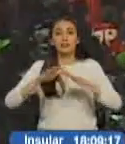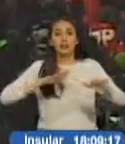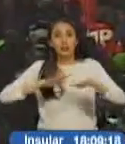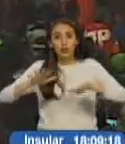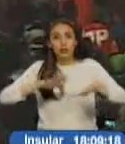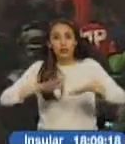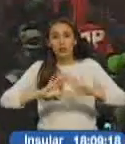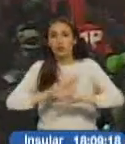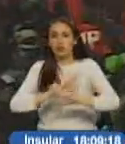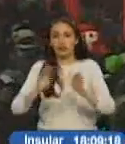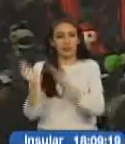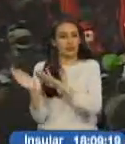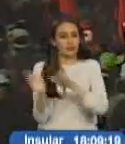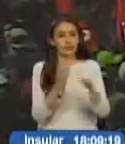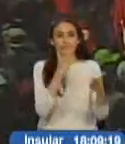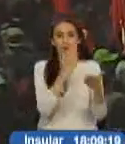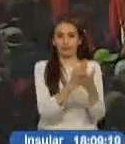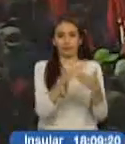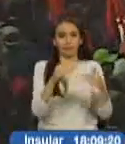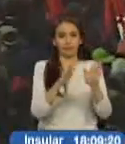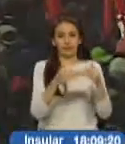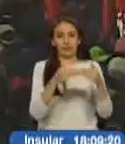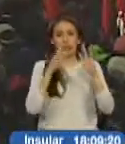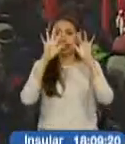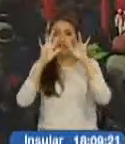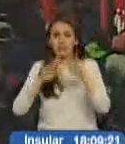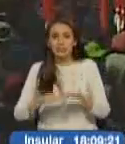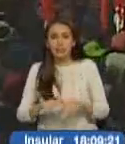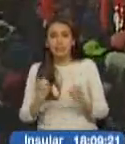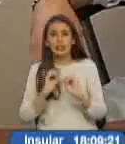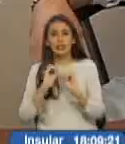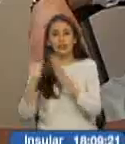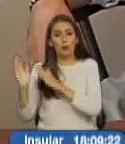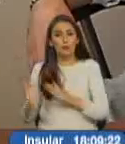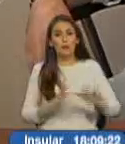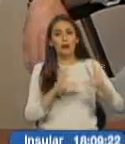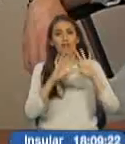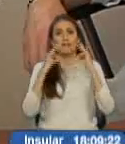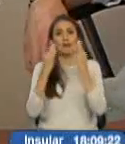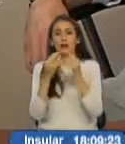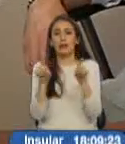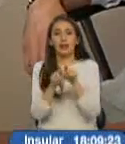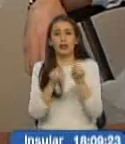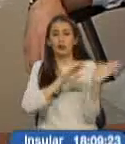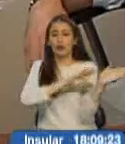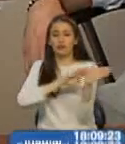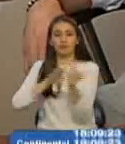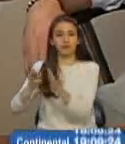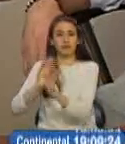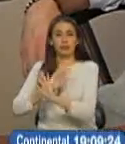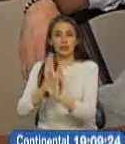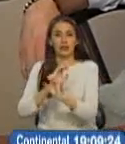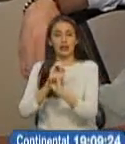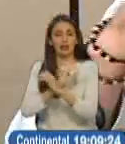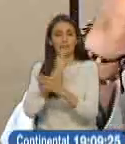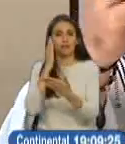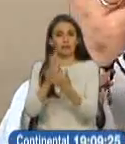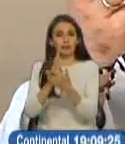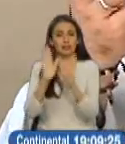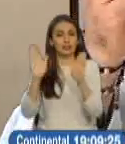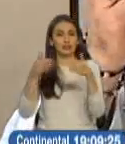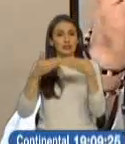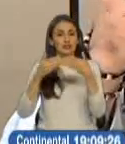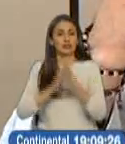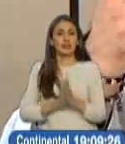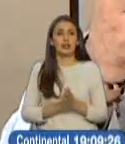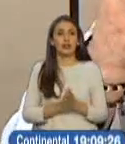secretarías del Buen Vivir, de la Administración Pública y el Plan Familia. Un aspecto calificado como positivo por el también docente Santiago Basabe. Yo creo que